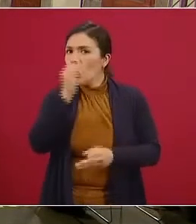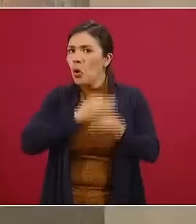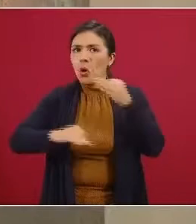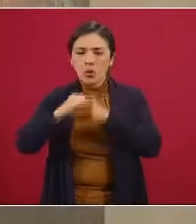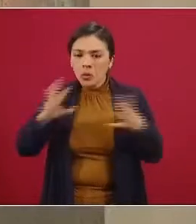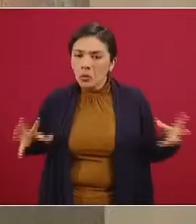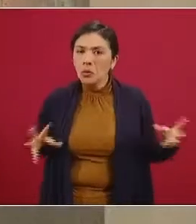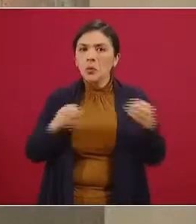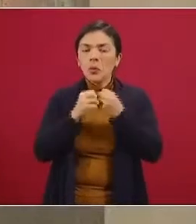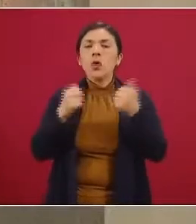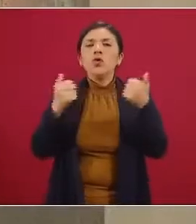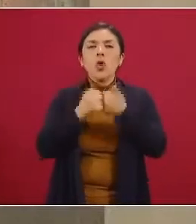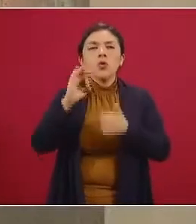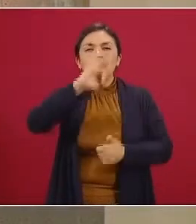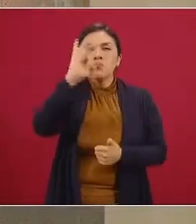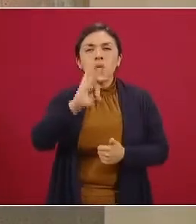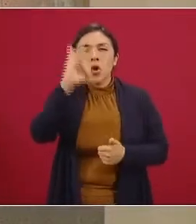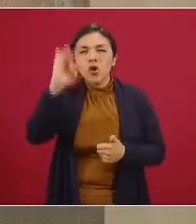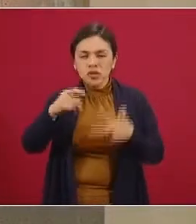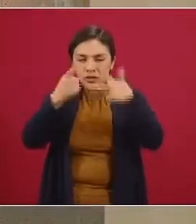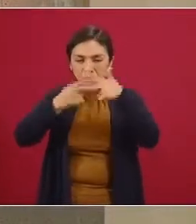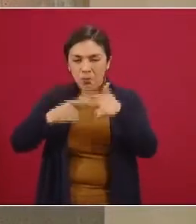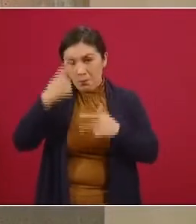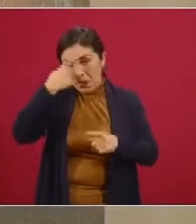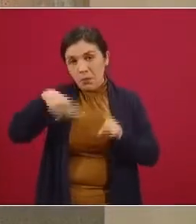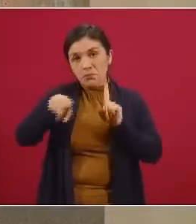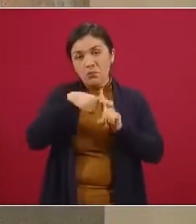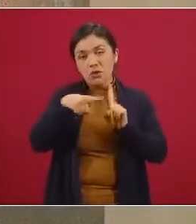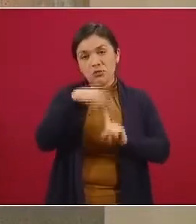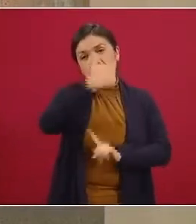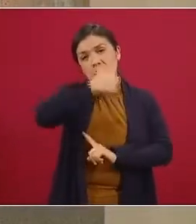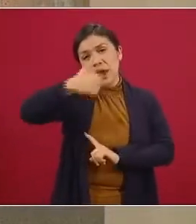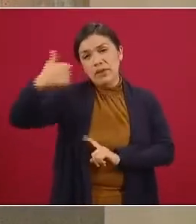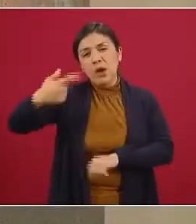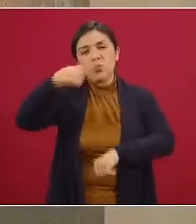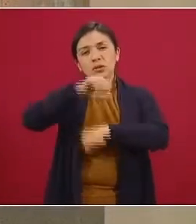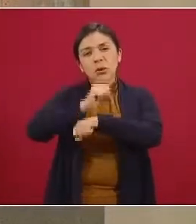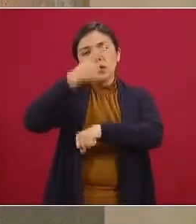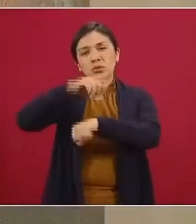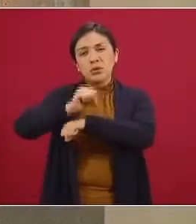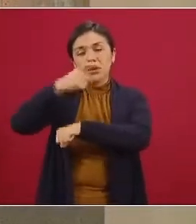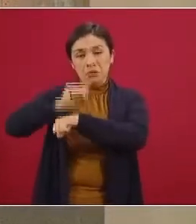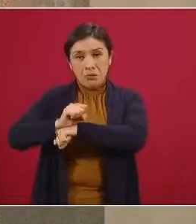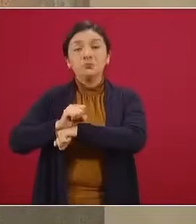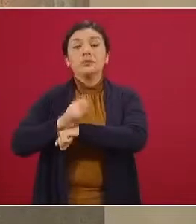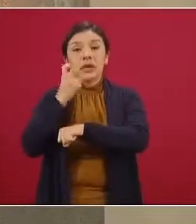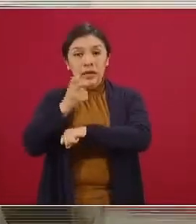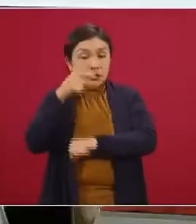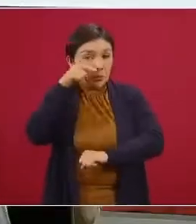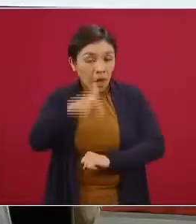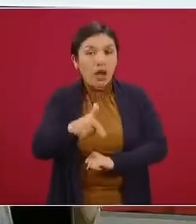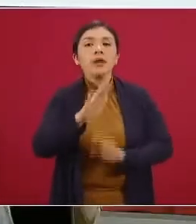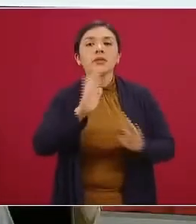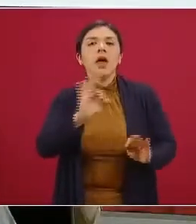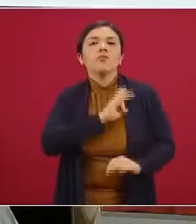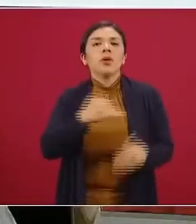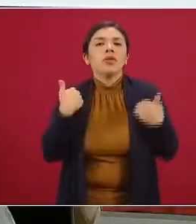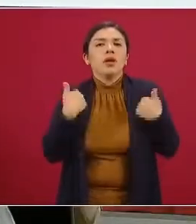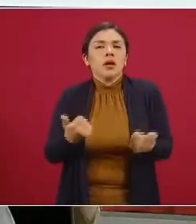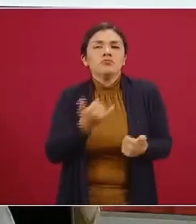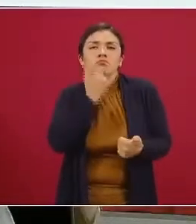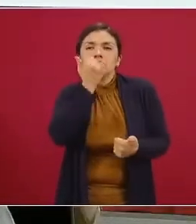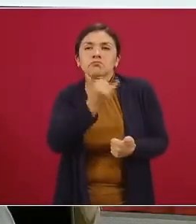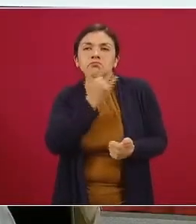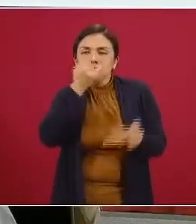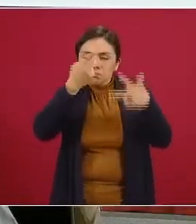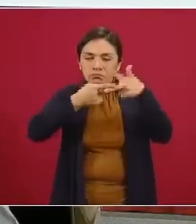todos y le aplicamos el porcentaje de positividad para cada una de las semanas, y entonces con eso precisamente podemos